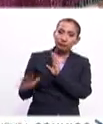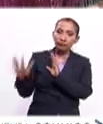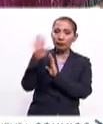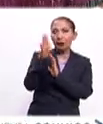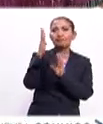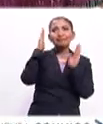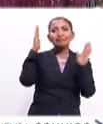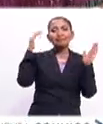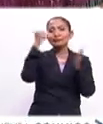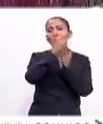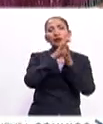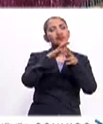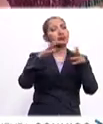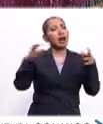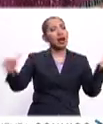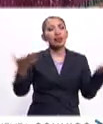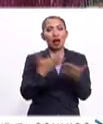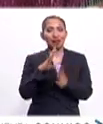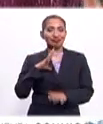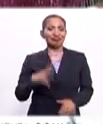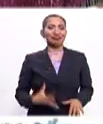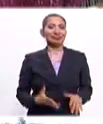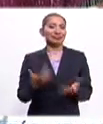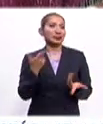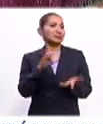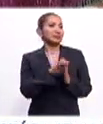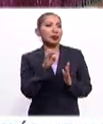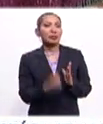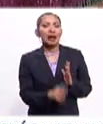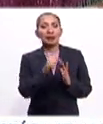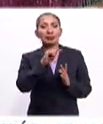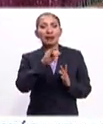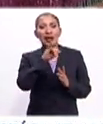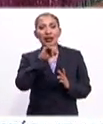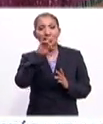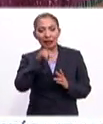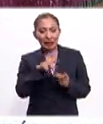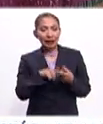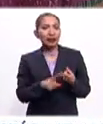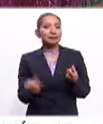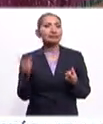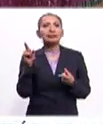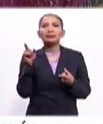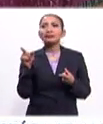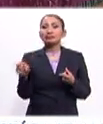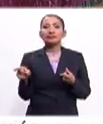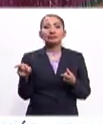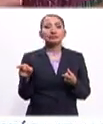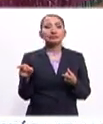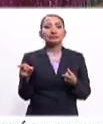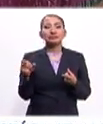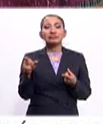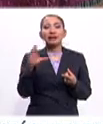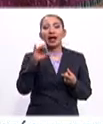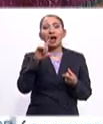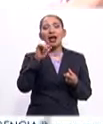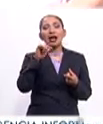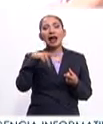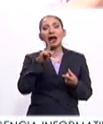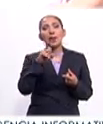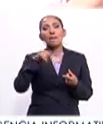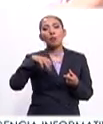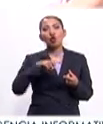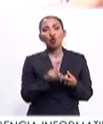estas maravillosas ciudades que hoy son nuestro orgullo. Me refiero a Tajín, a Calakmul. Este